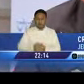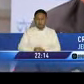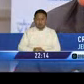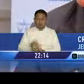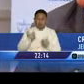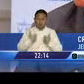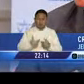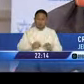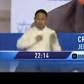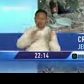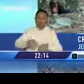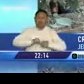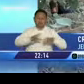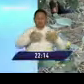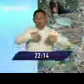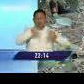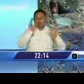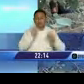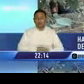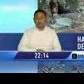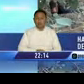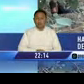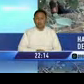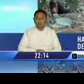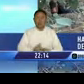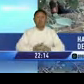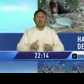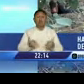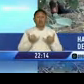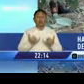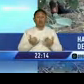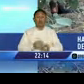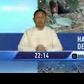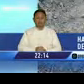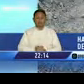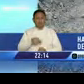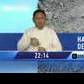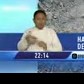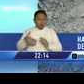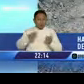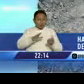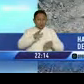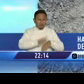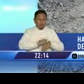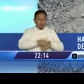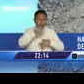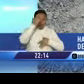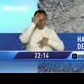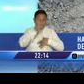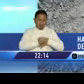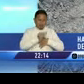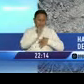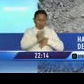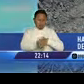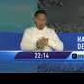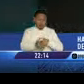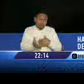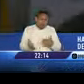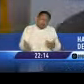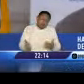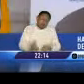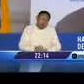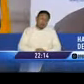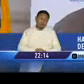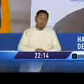prisioneros inmediatamente actúen. Y que nada se descarta, incluso muertes por COVID en la punta más cruenta de la pandemia.